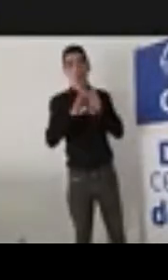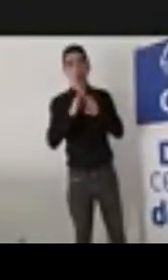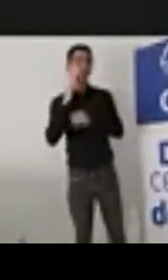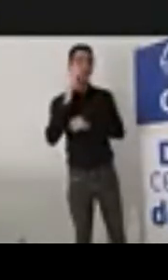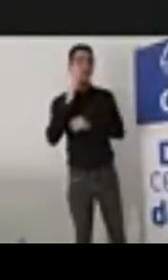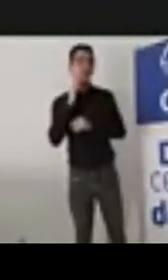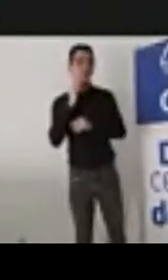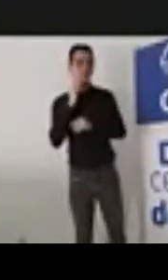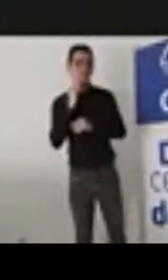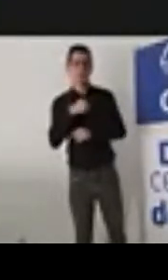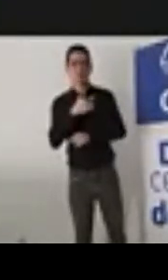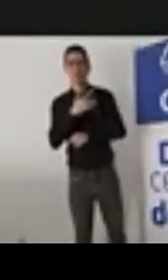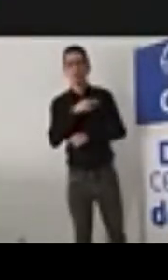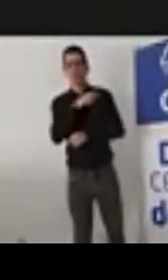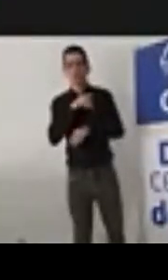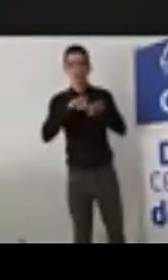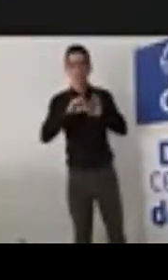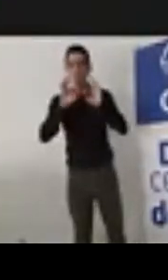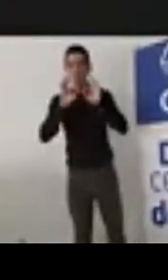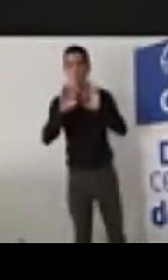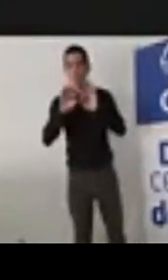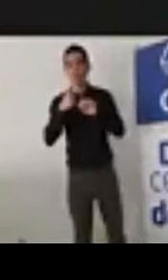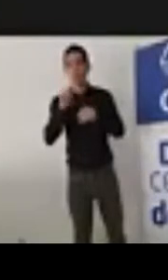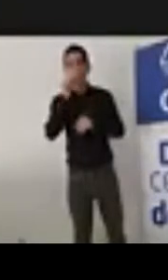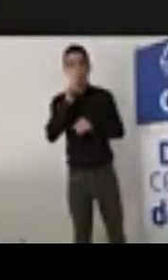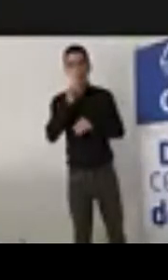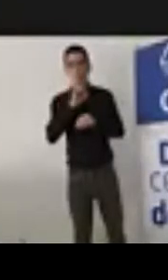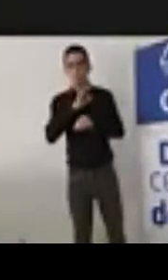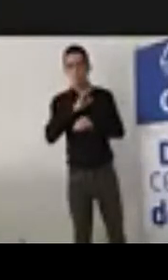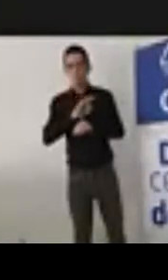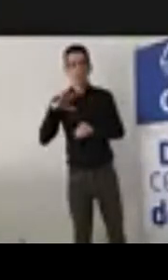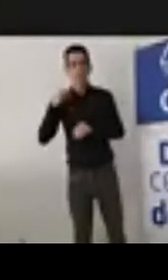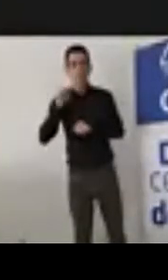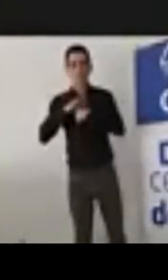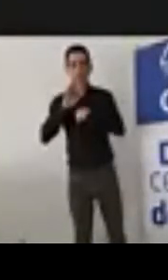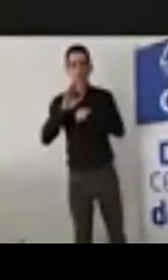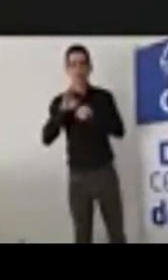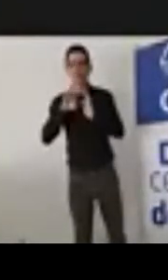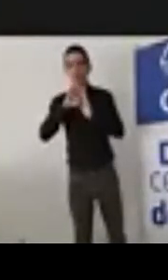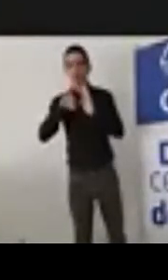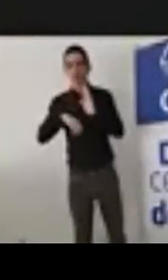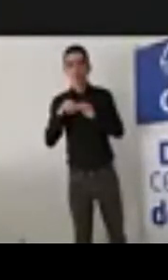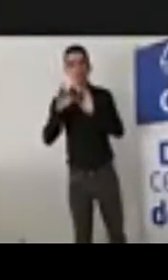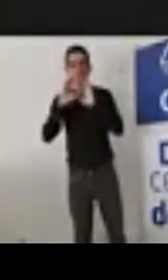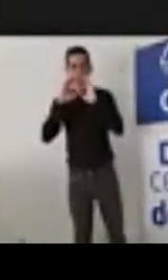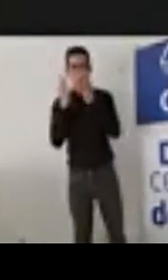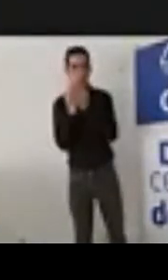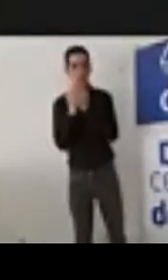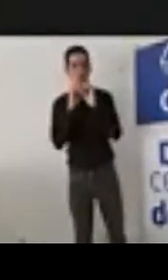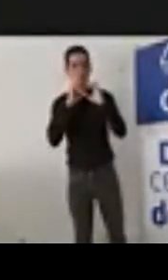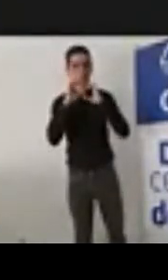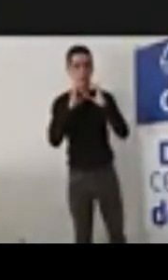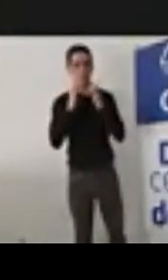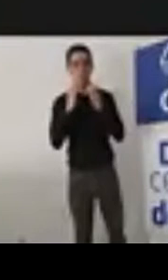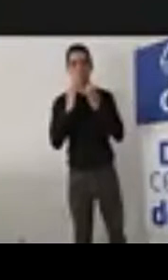pero claramente siempre se puede hacer más, y es cómo los distintos formatos comunicativos, las distintas convocatorias que se